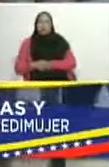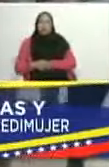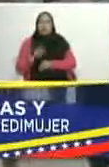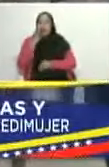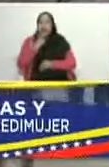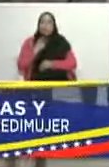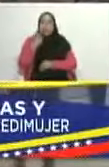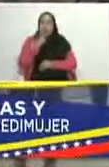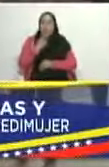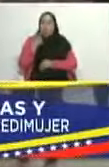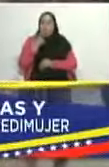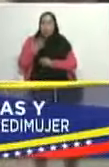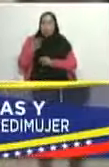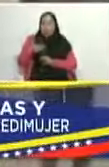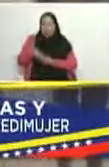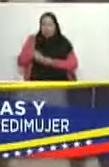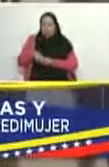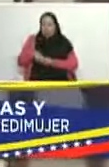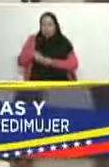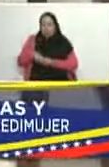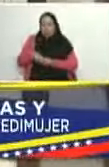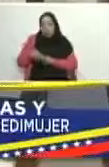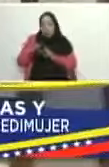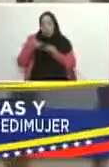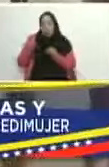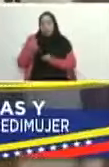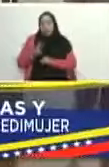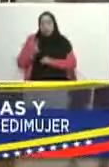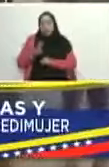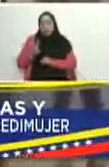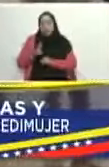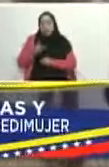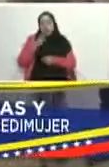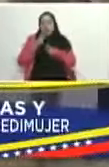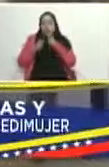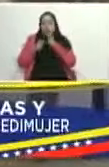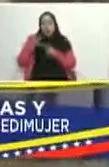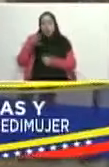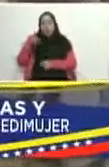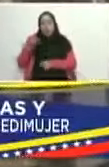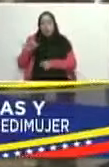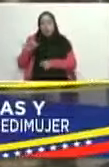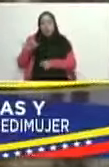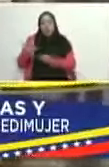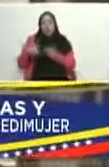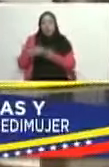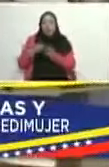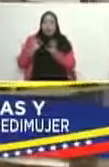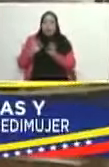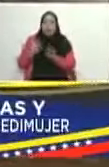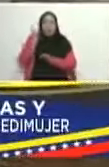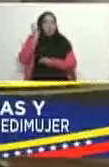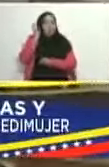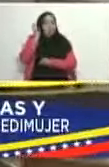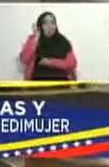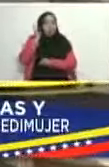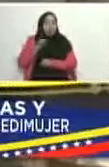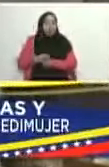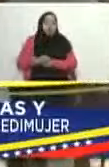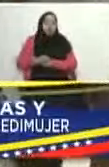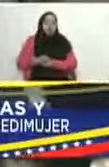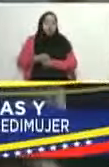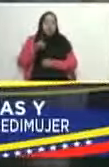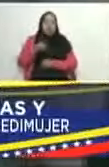odontológica para iniciar en todo el país los consultorios odontológicos especialmente para la mujer. Pero además